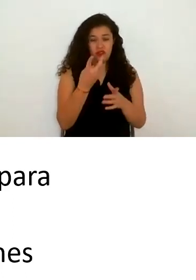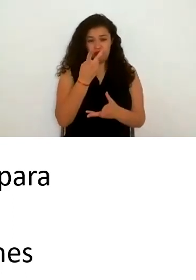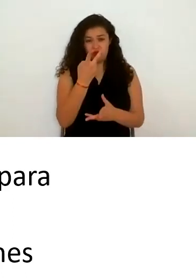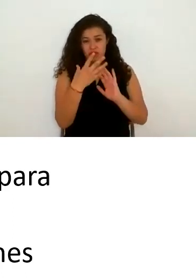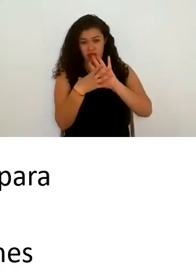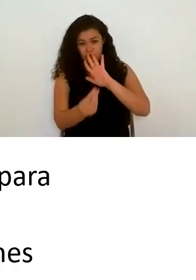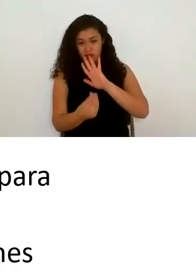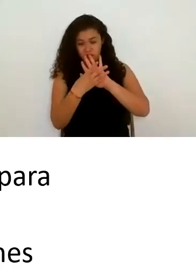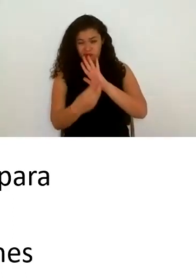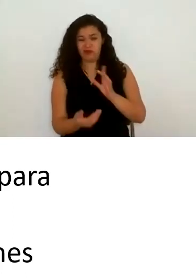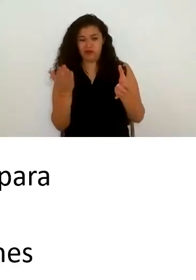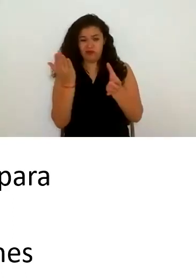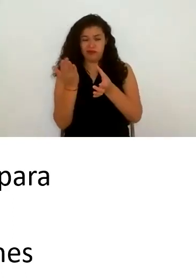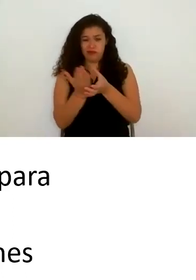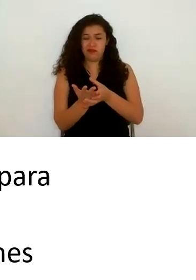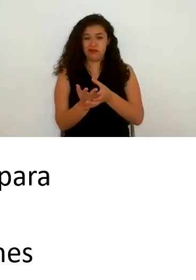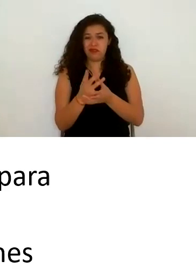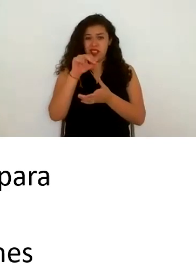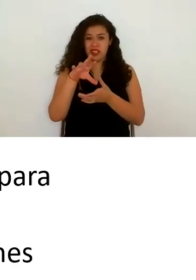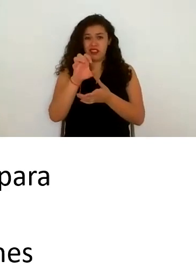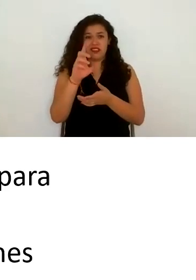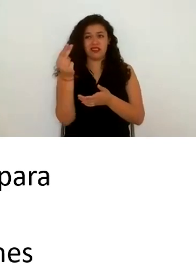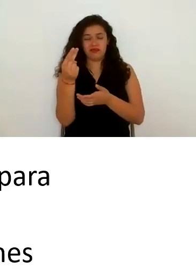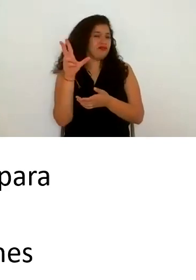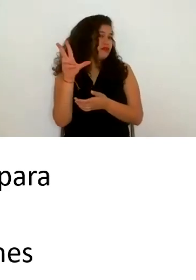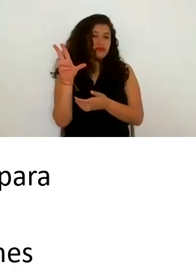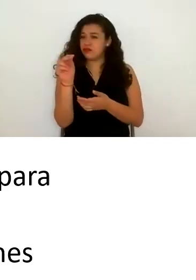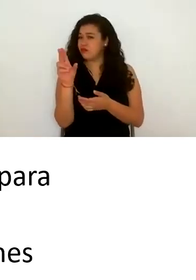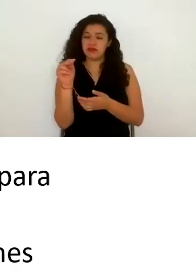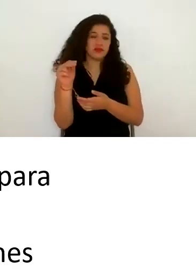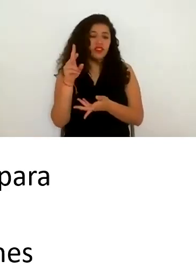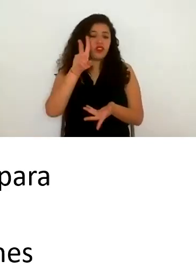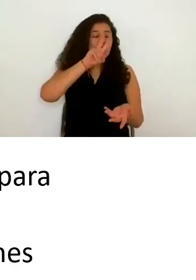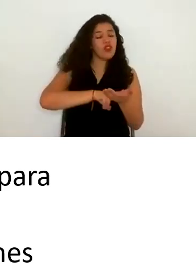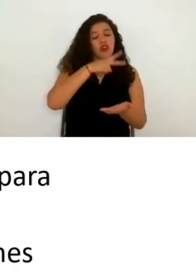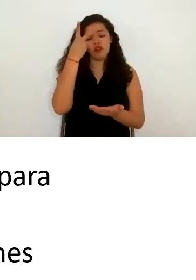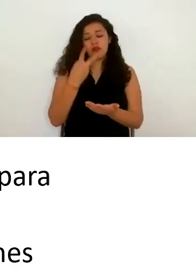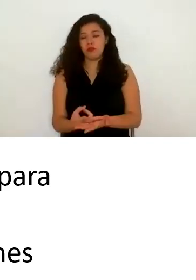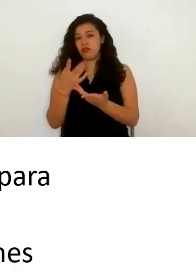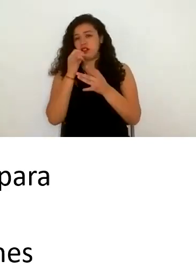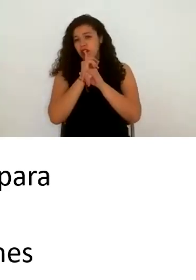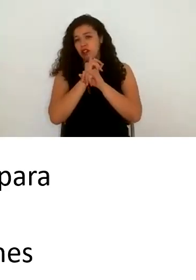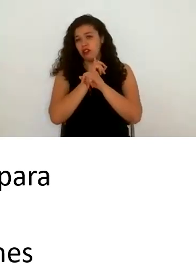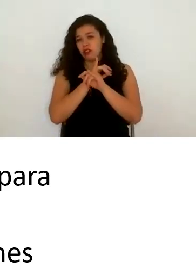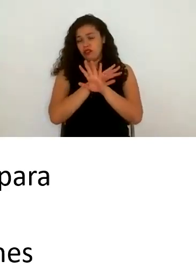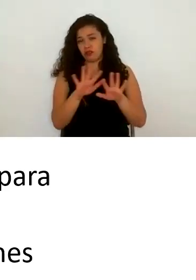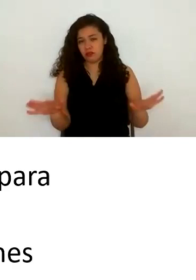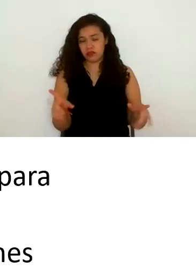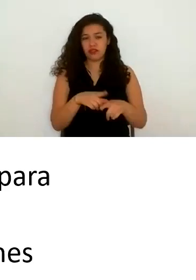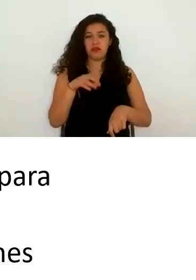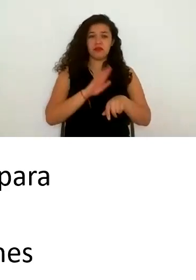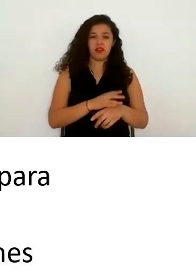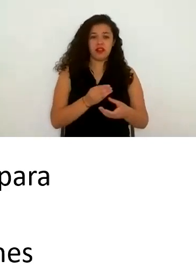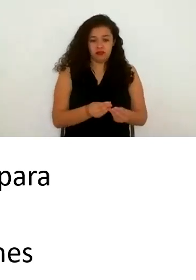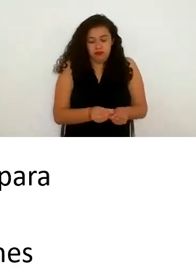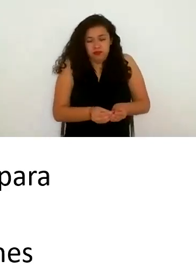fotocopias de la credencial del INE, ¿no? Porque estaríamos haciendo duplicidad, estaríamos generando mayor volumen en